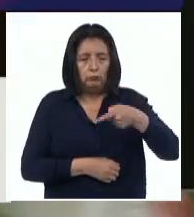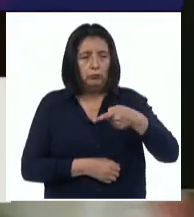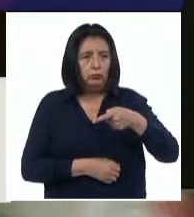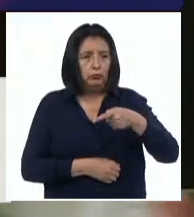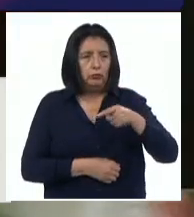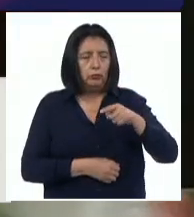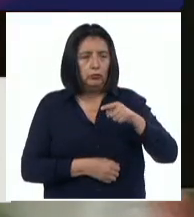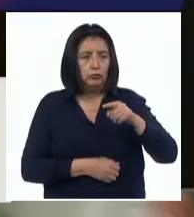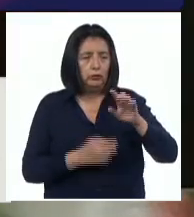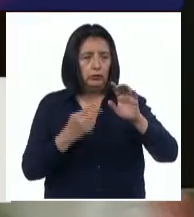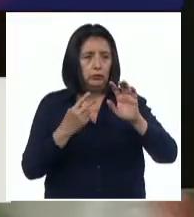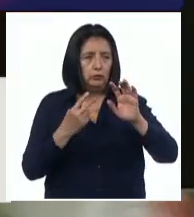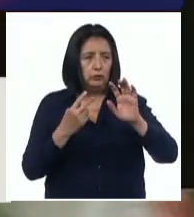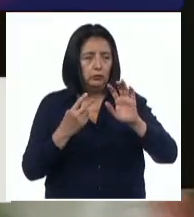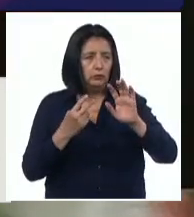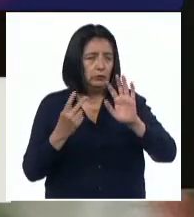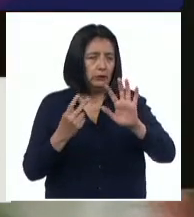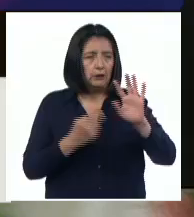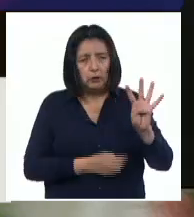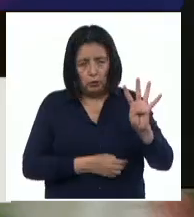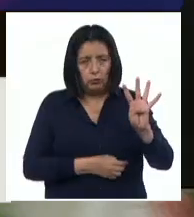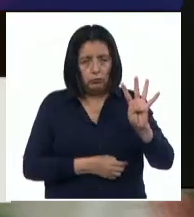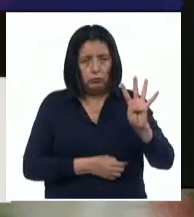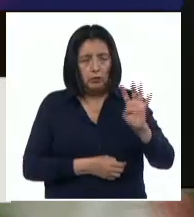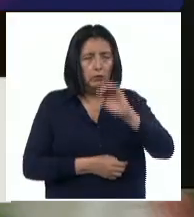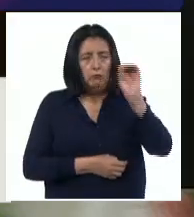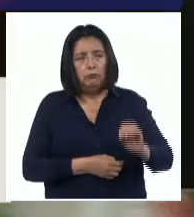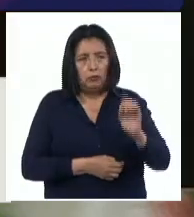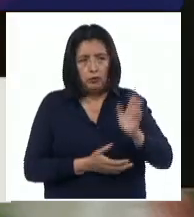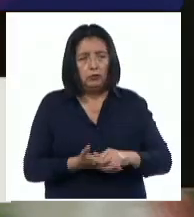2.74% del total